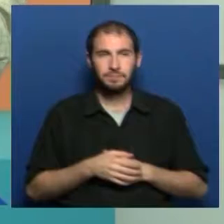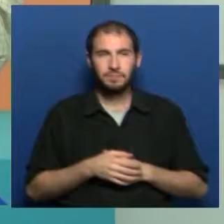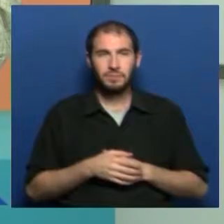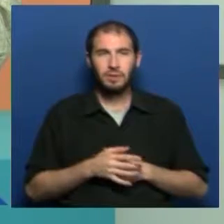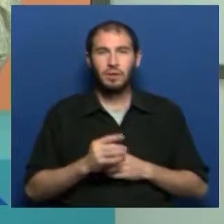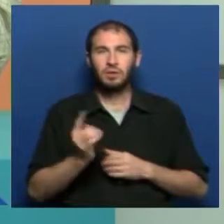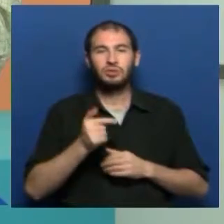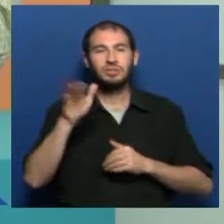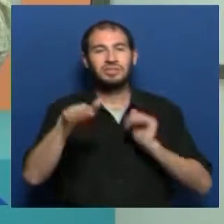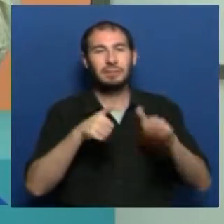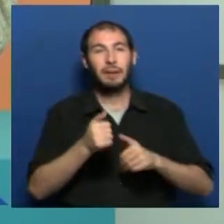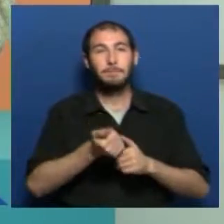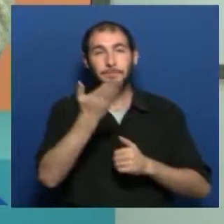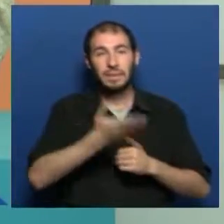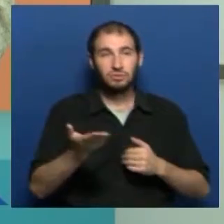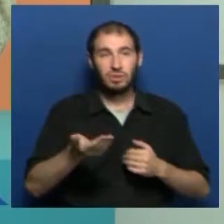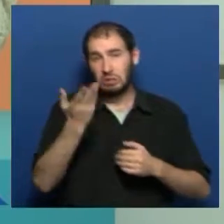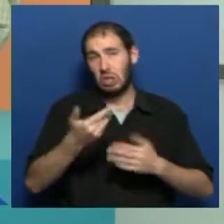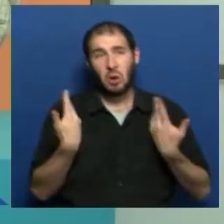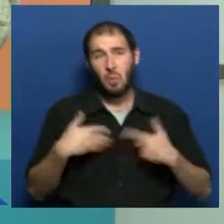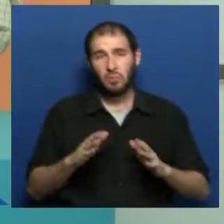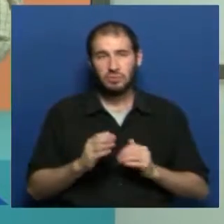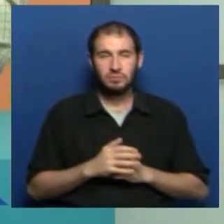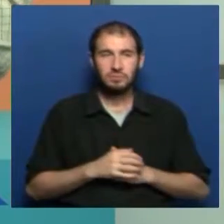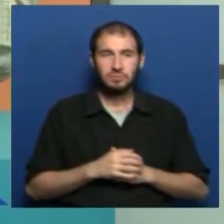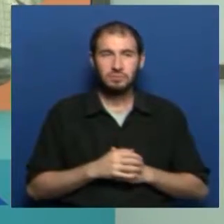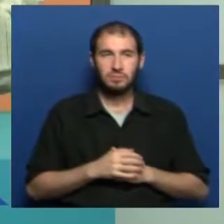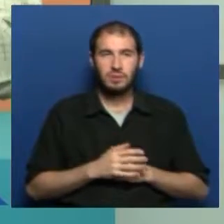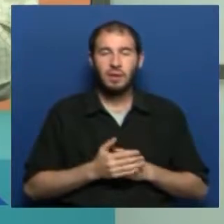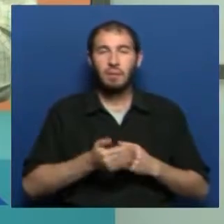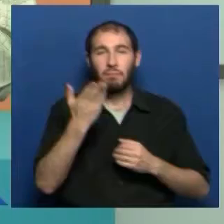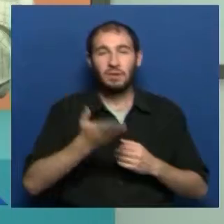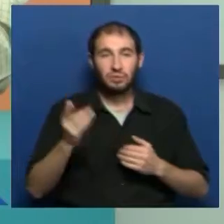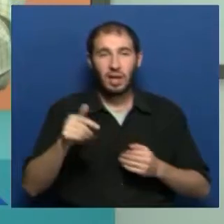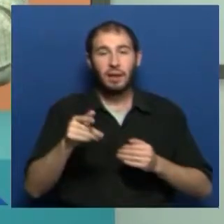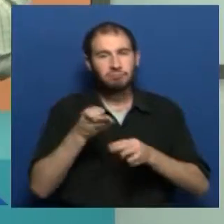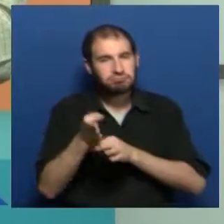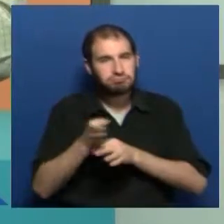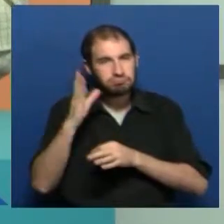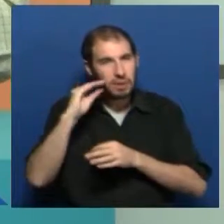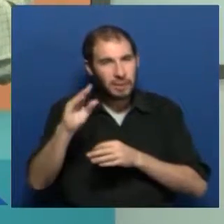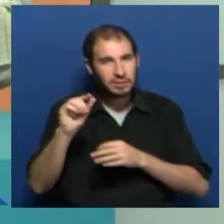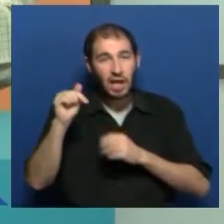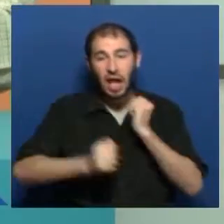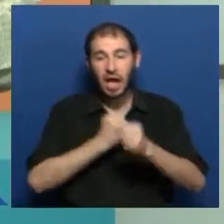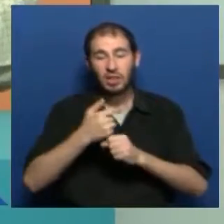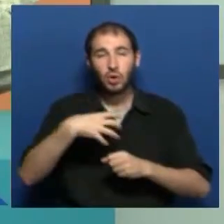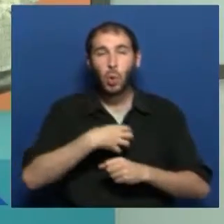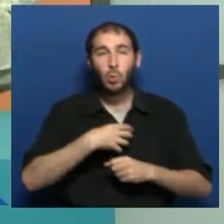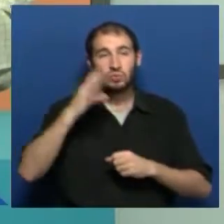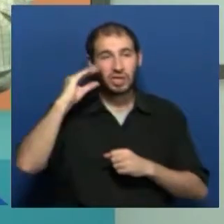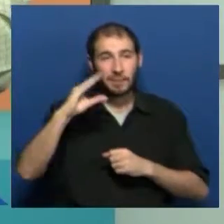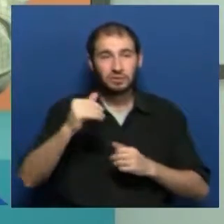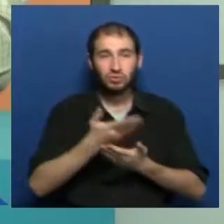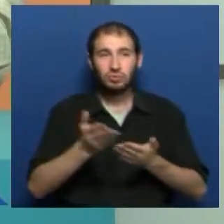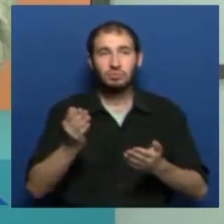estamos convocando a gente que es gente común, que es gente que la tenemos que preparar, y que hasta ahora todos los cursos de